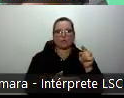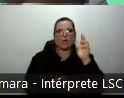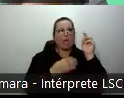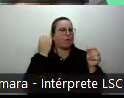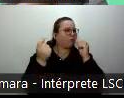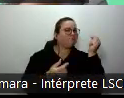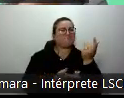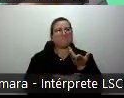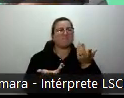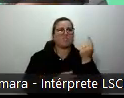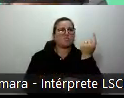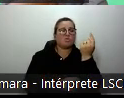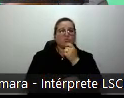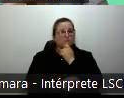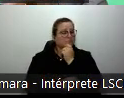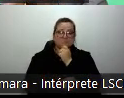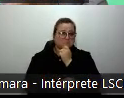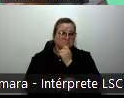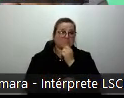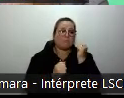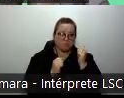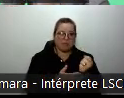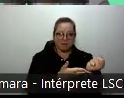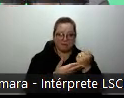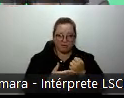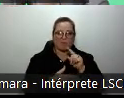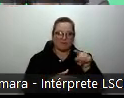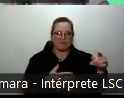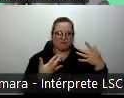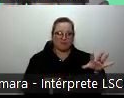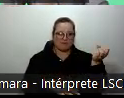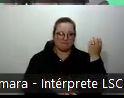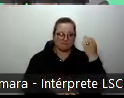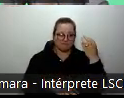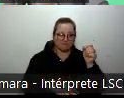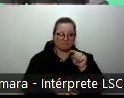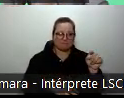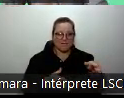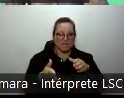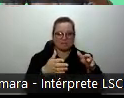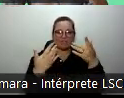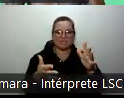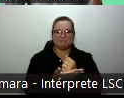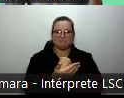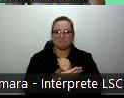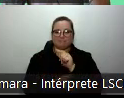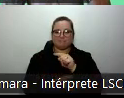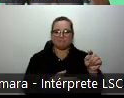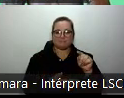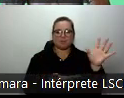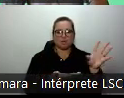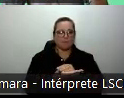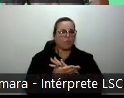tú sola solo okay aprende de quienes ya lo hicieron ahí parte el camino que ya se recorrió no tendrás que imitar todo el